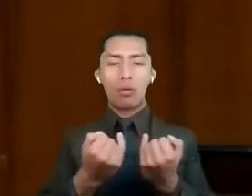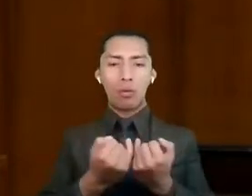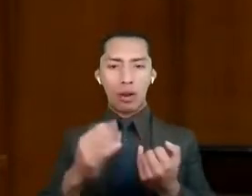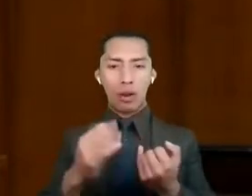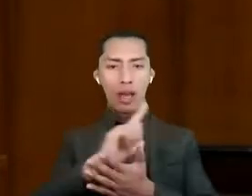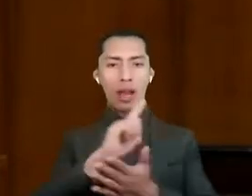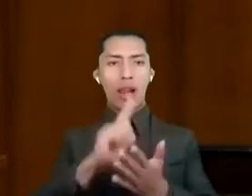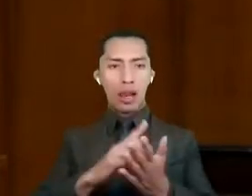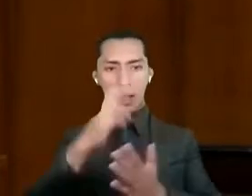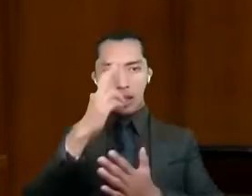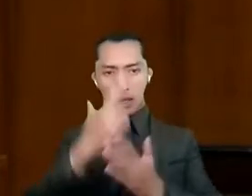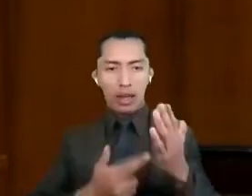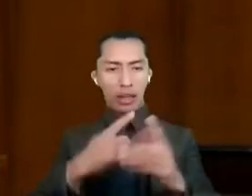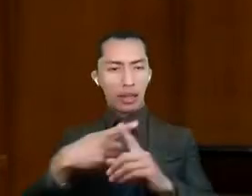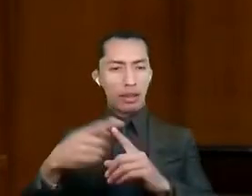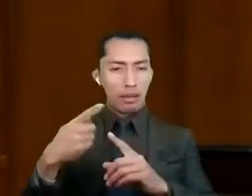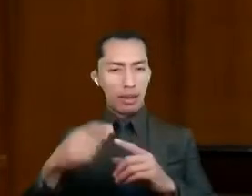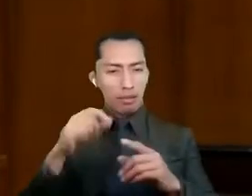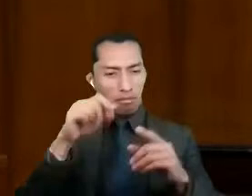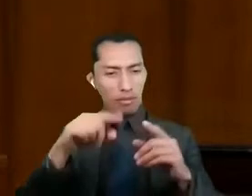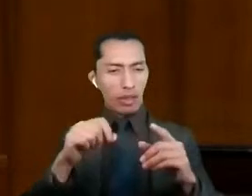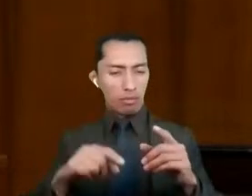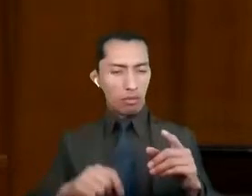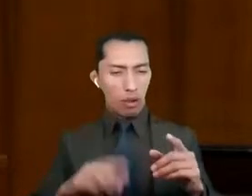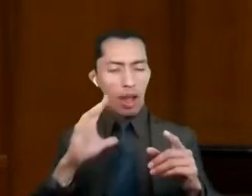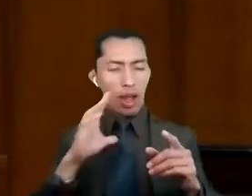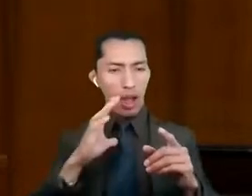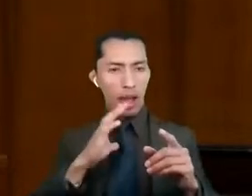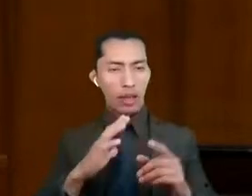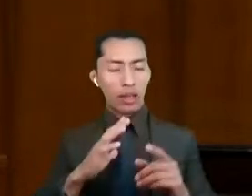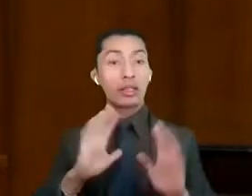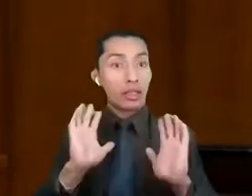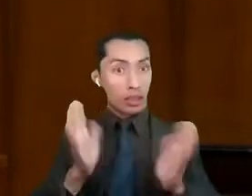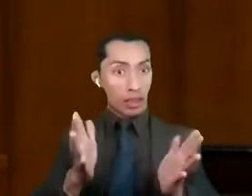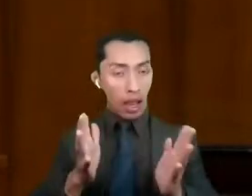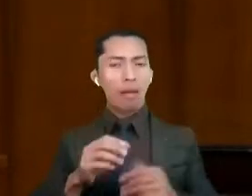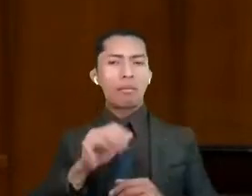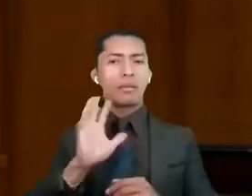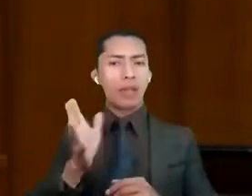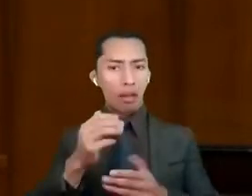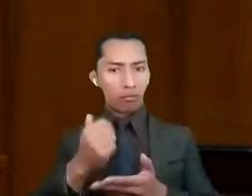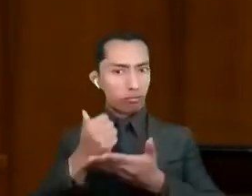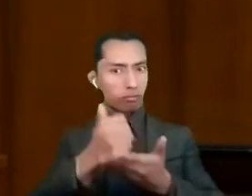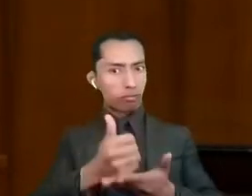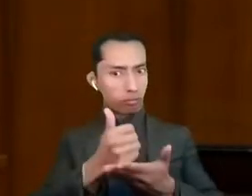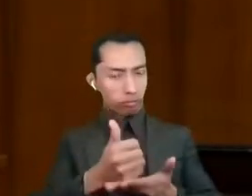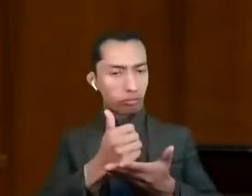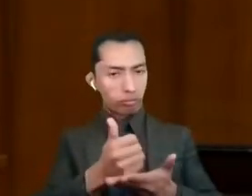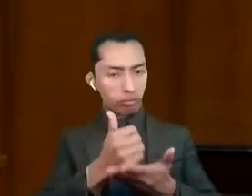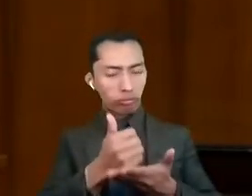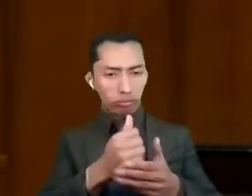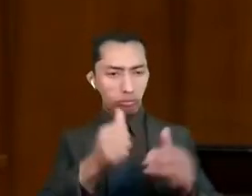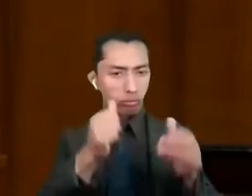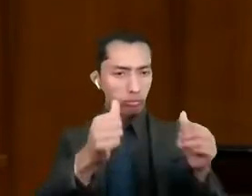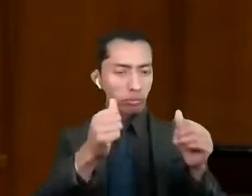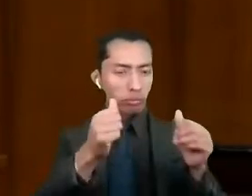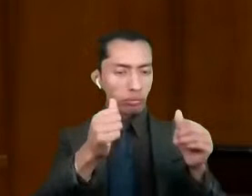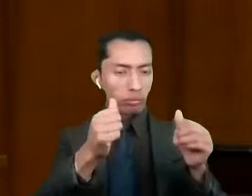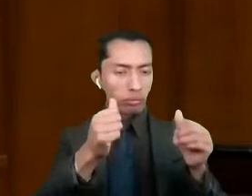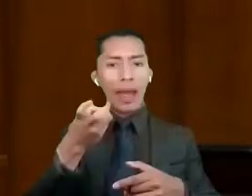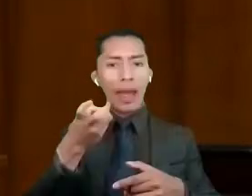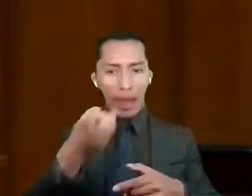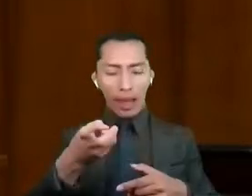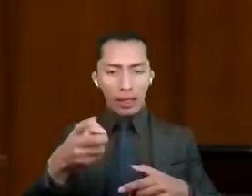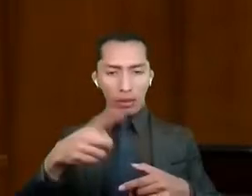del fuero común? De ser así, ¿ya se les ha brindado la atención necesaria por parte de esta y